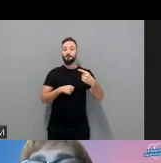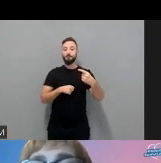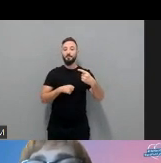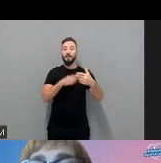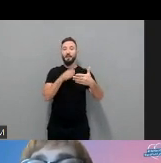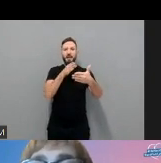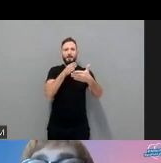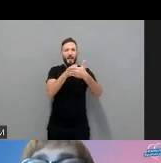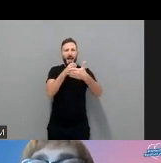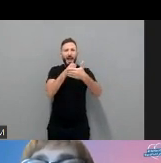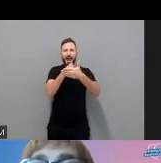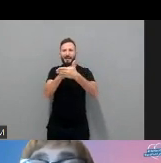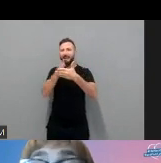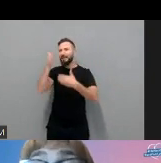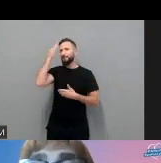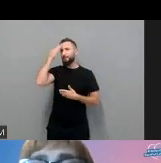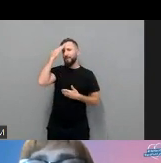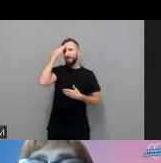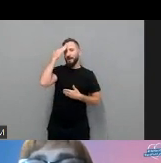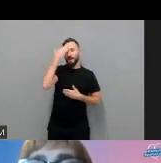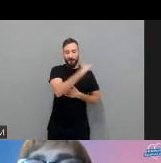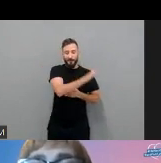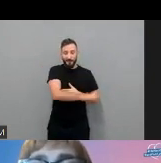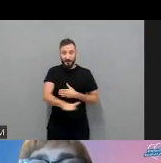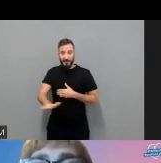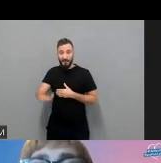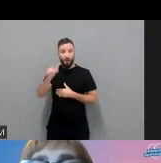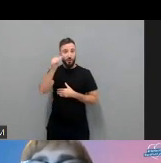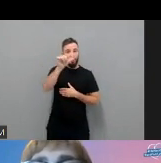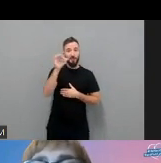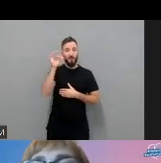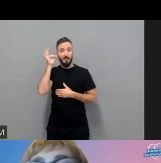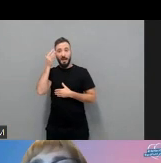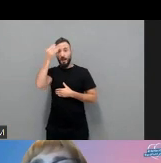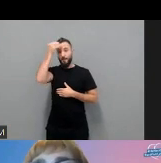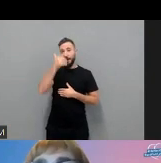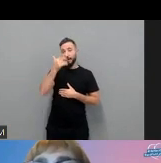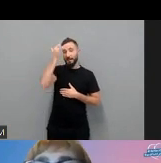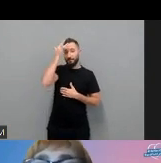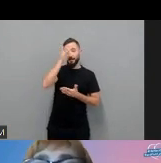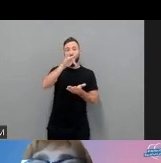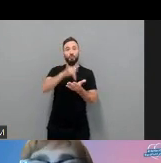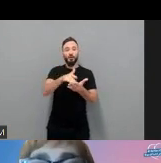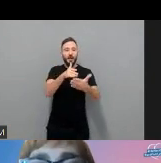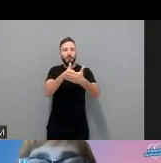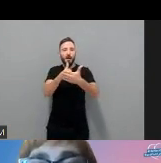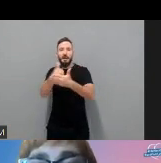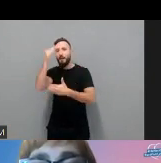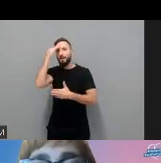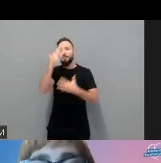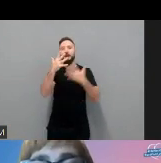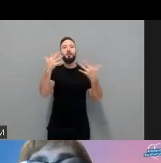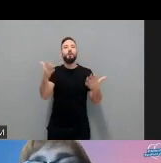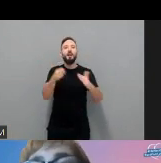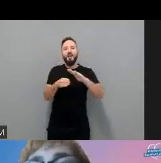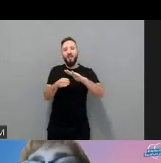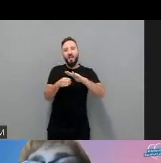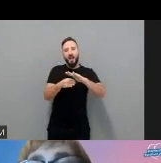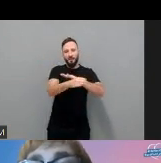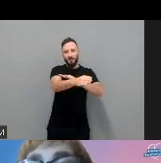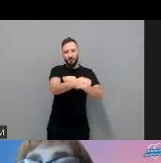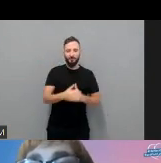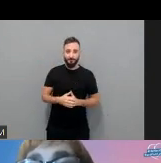barreras a las que se enfrentan los menores y las menores con parálisis cerebral tienen que ver con el acceso, ese